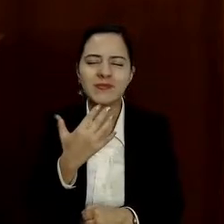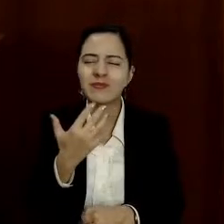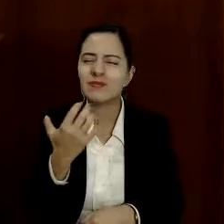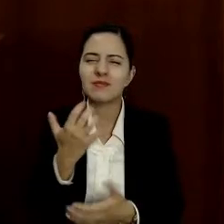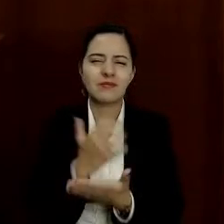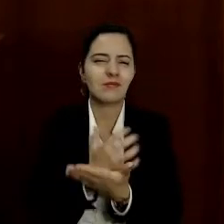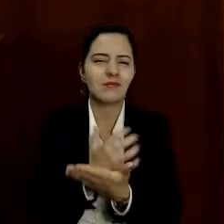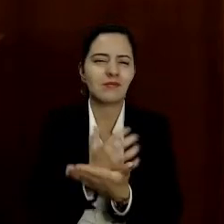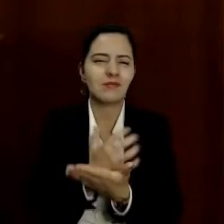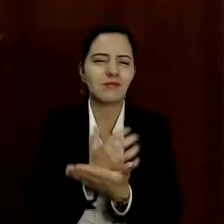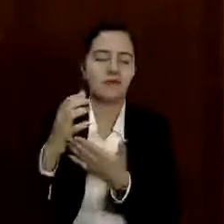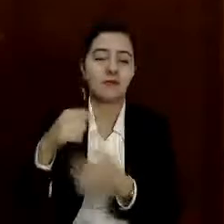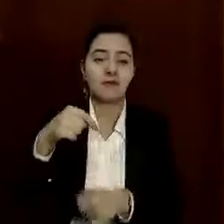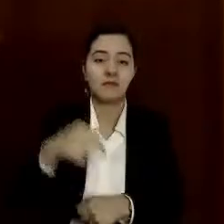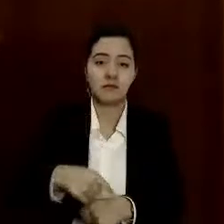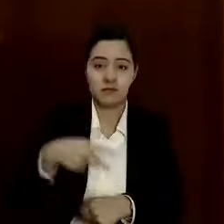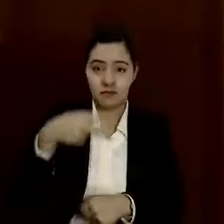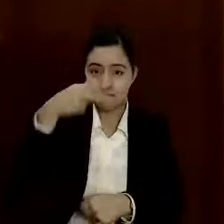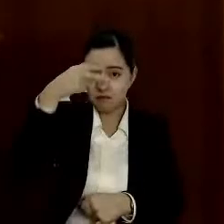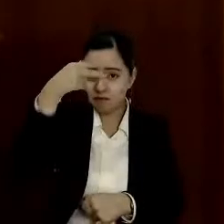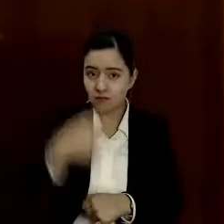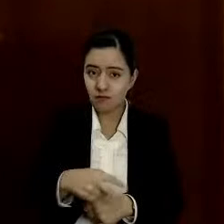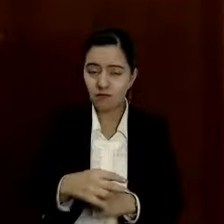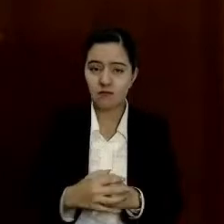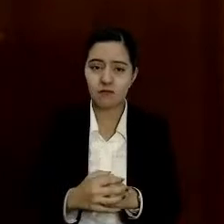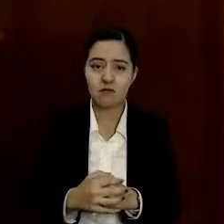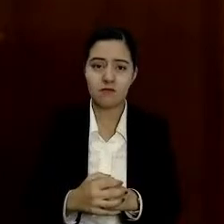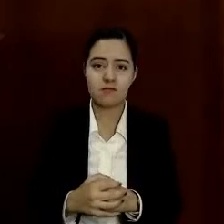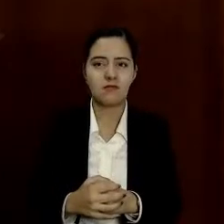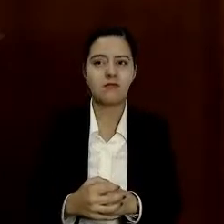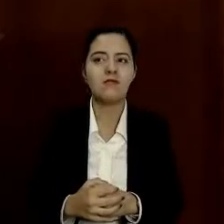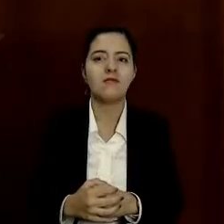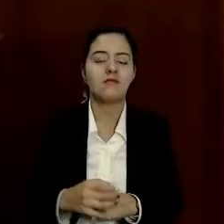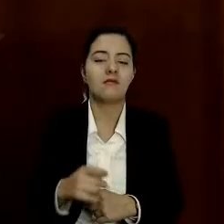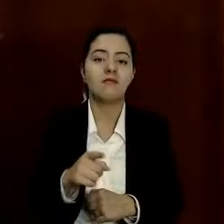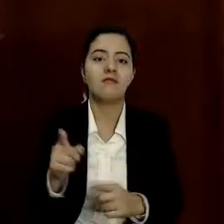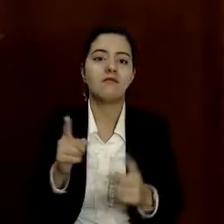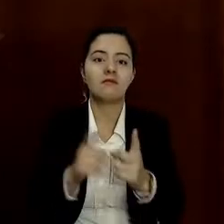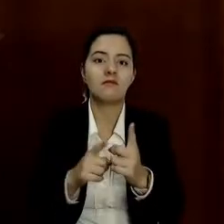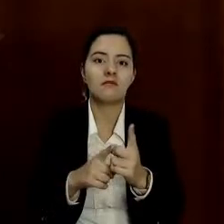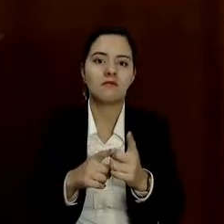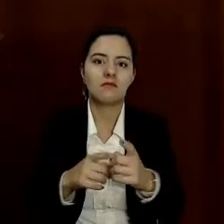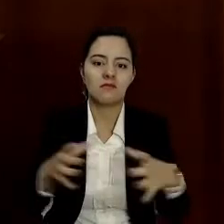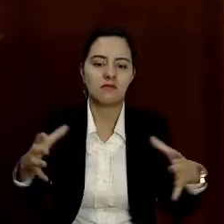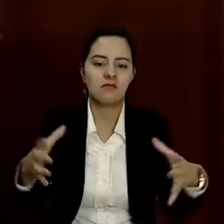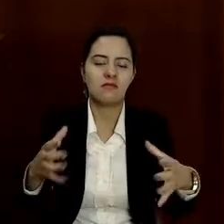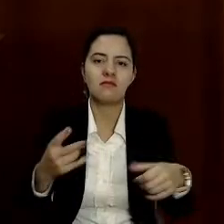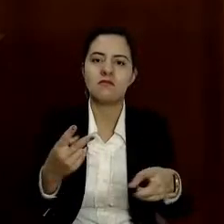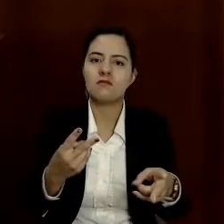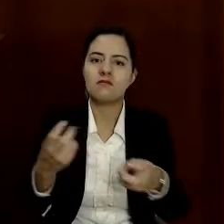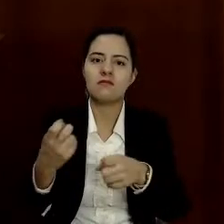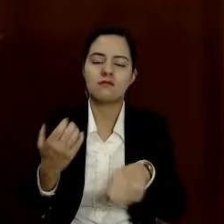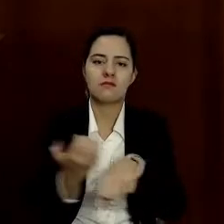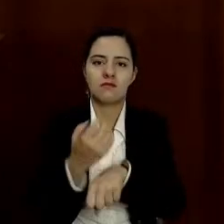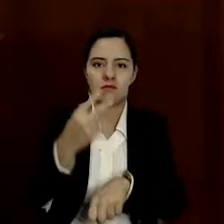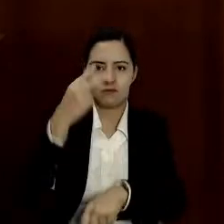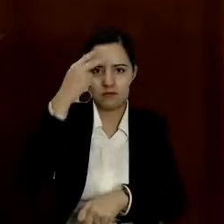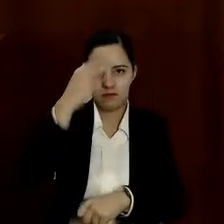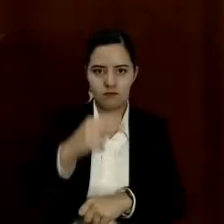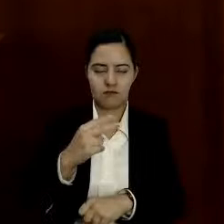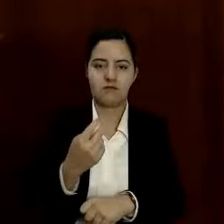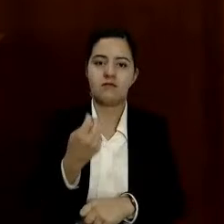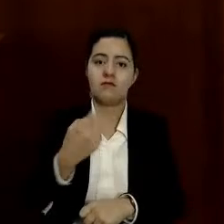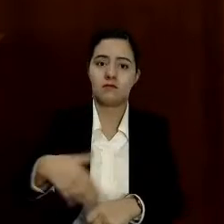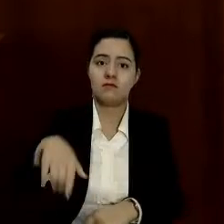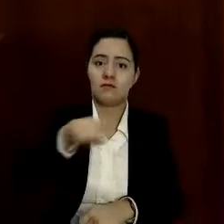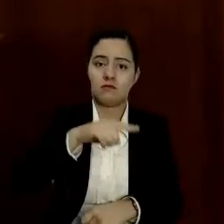se ha documentado en México y que tiene su epicentro mayor en el Estado de México. Se somete a la consideración